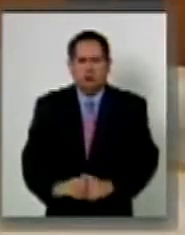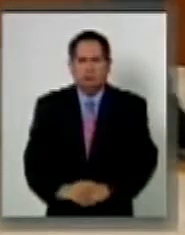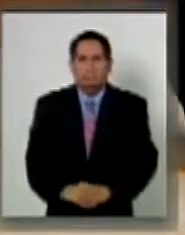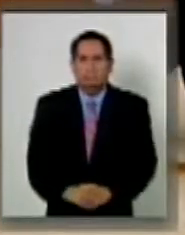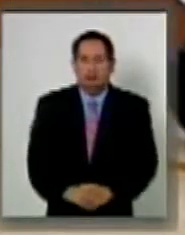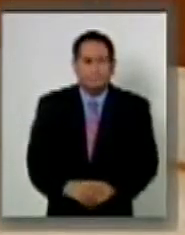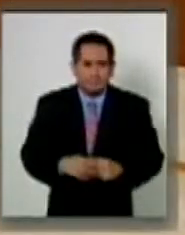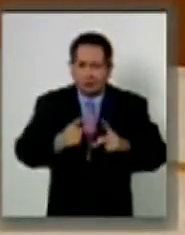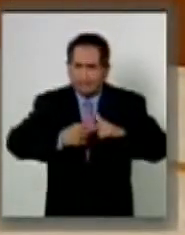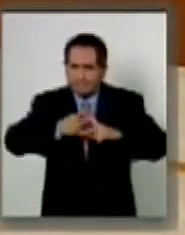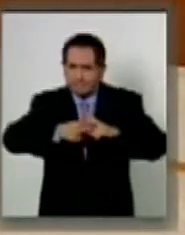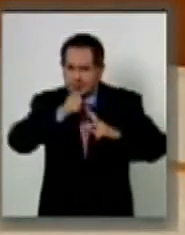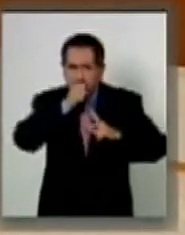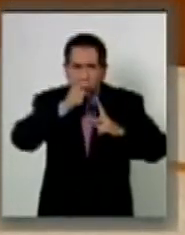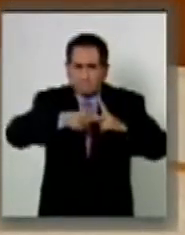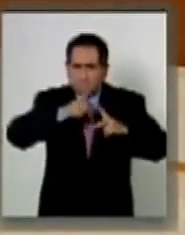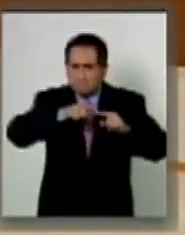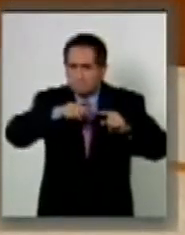Estas gráficas